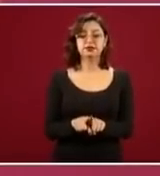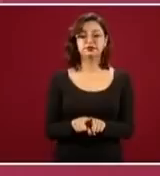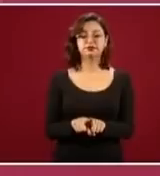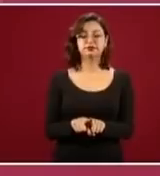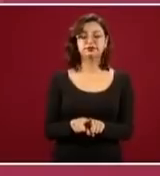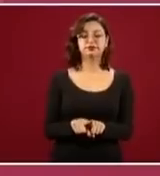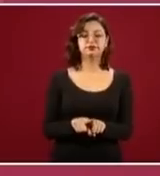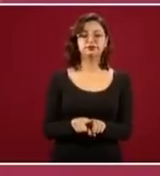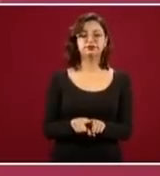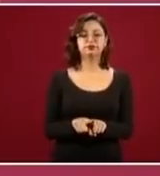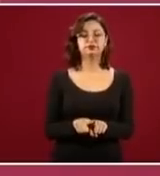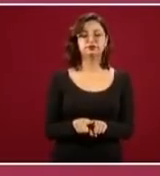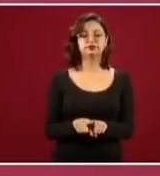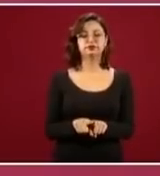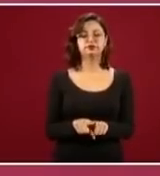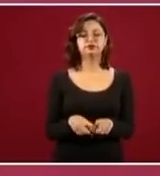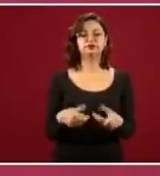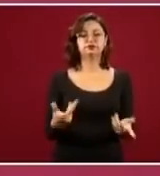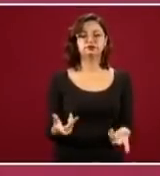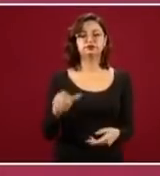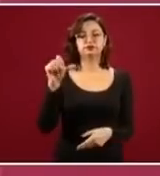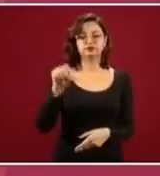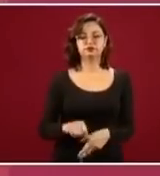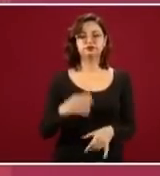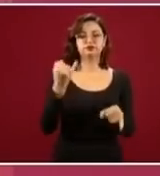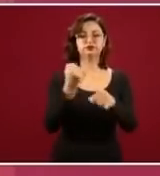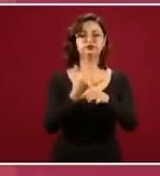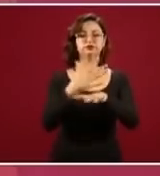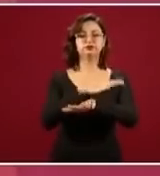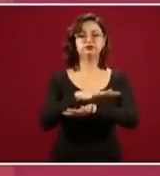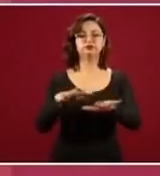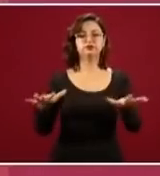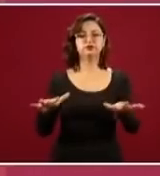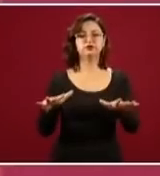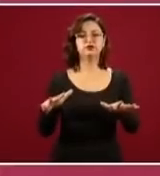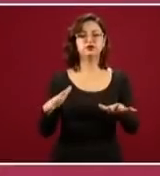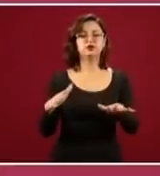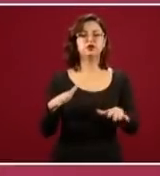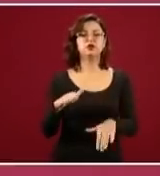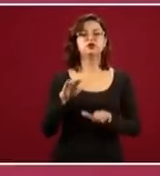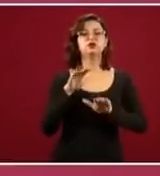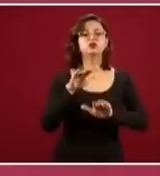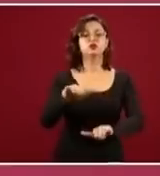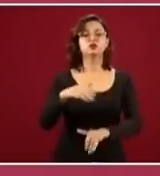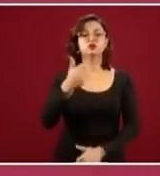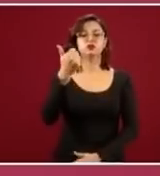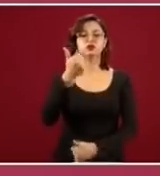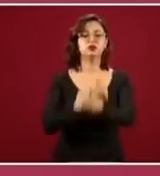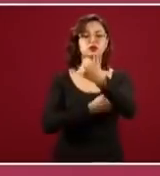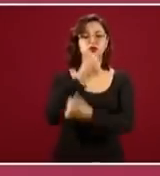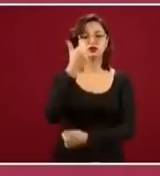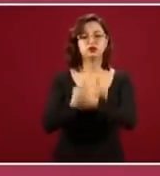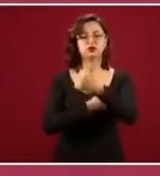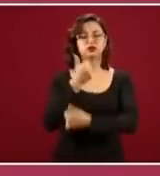vamos a dar a conocer hoy lo de las licitaciones